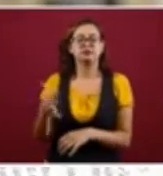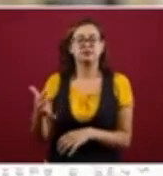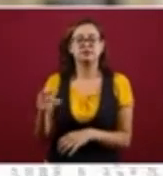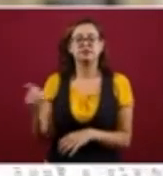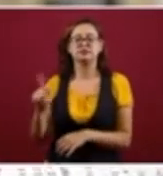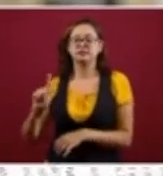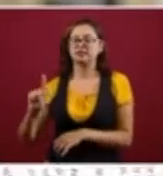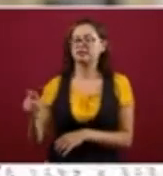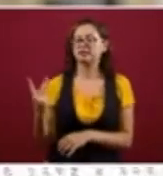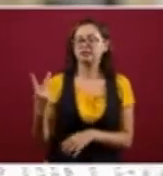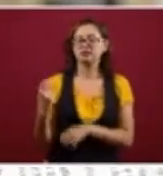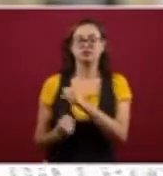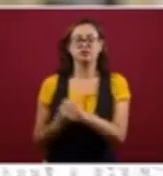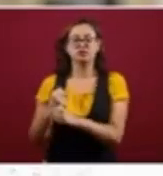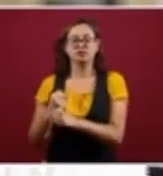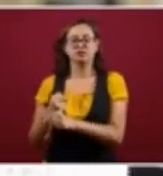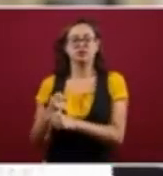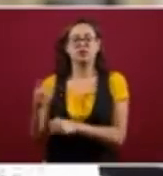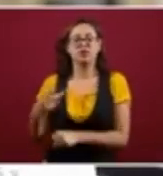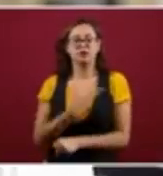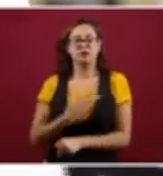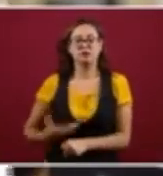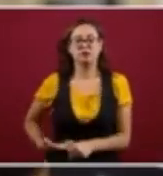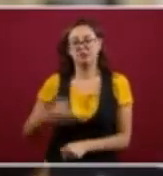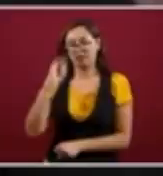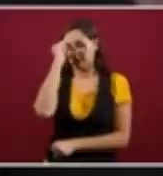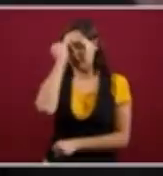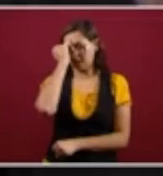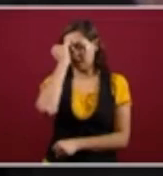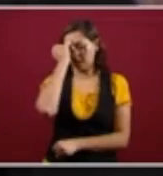tiene 72 años y él es el presidente de la India.